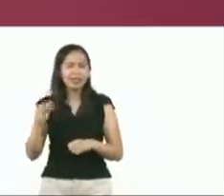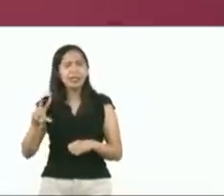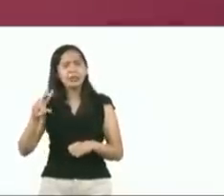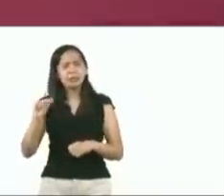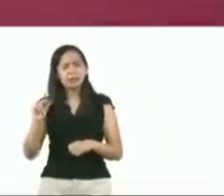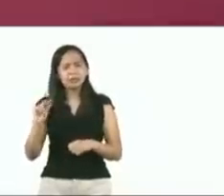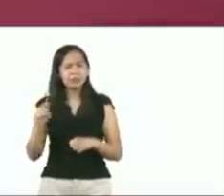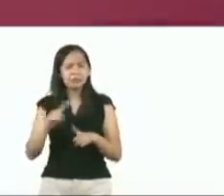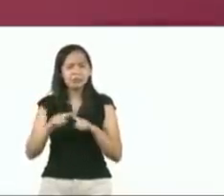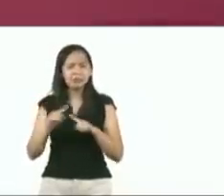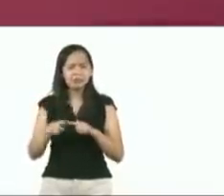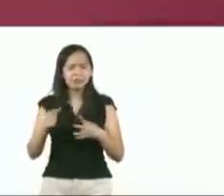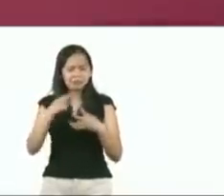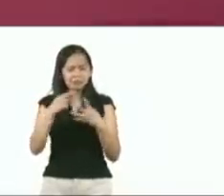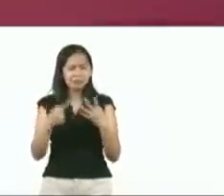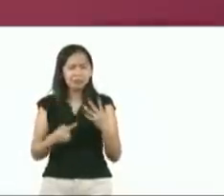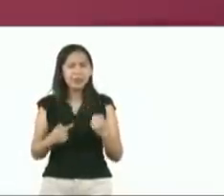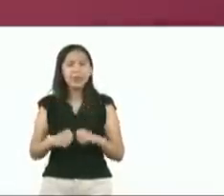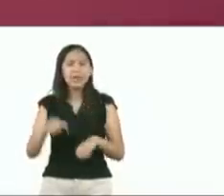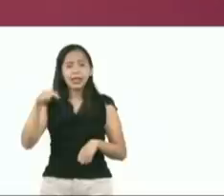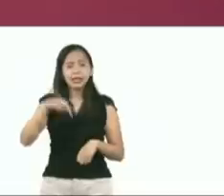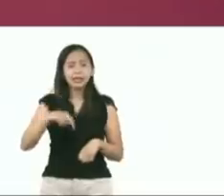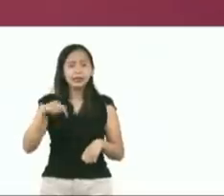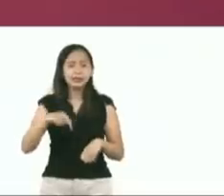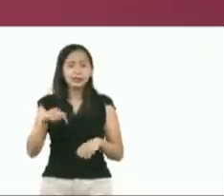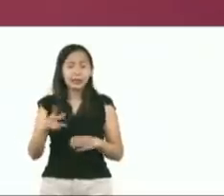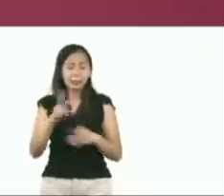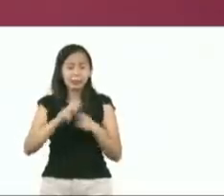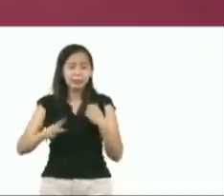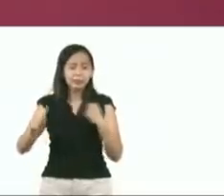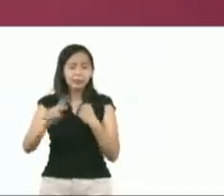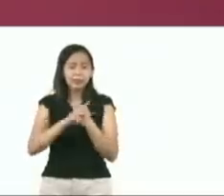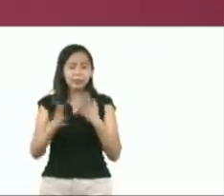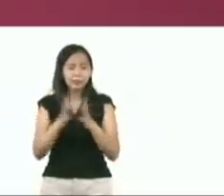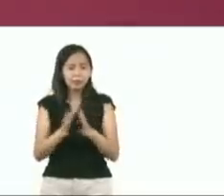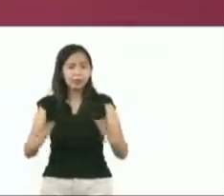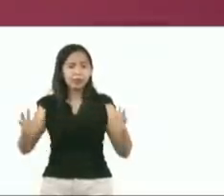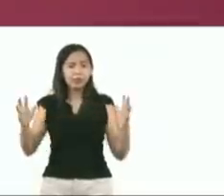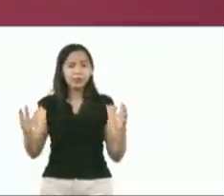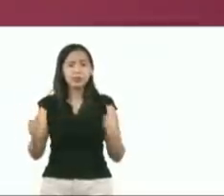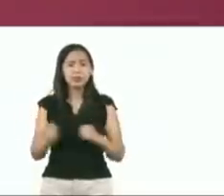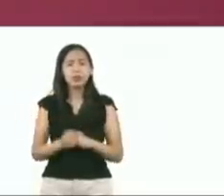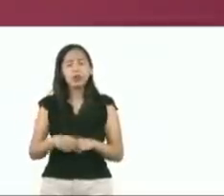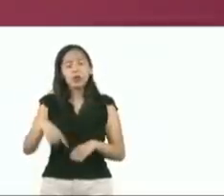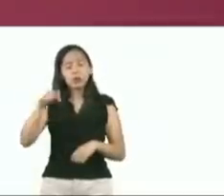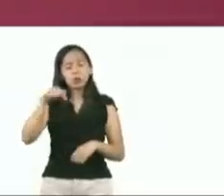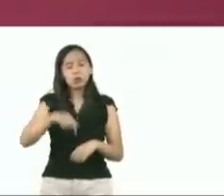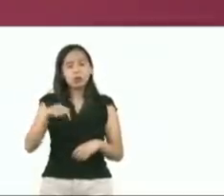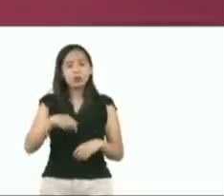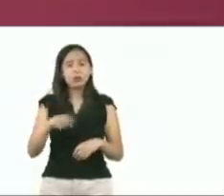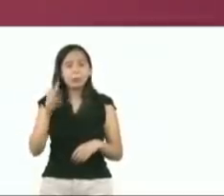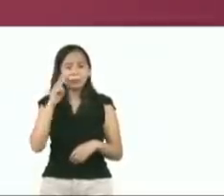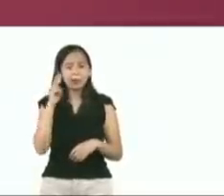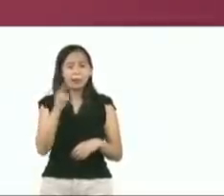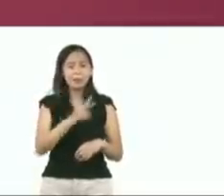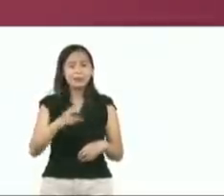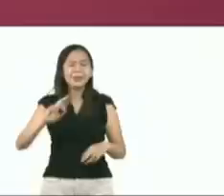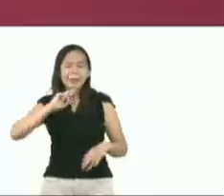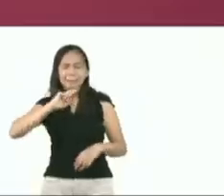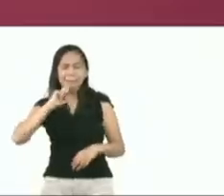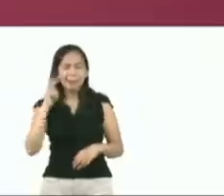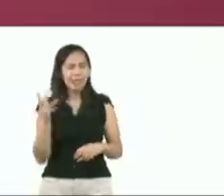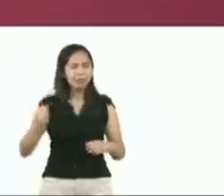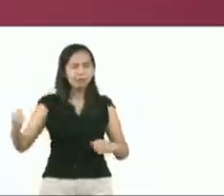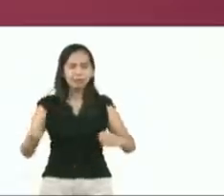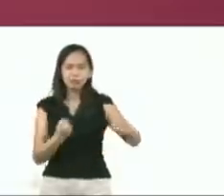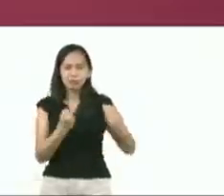Cada década en este país hemos venido creciendo. Hoy por hoy tenemos al mejor peleador del mundo. México